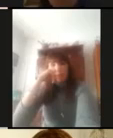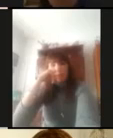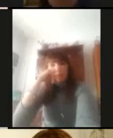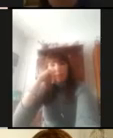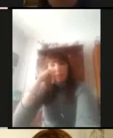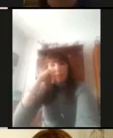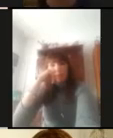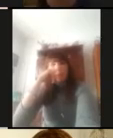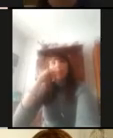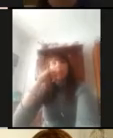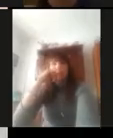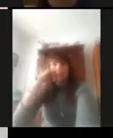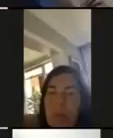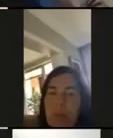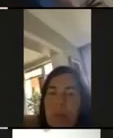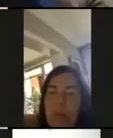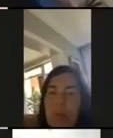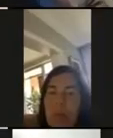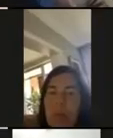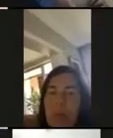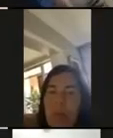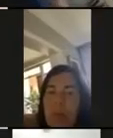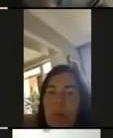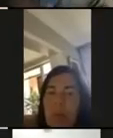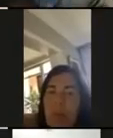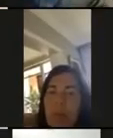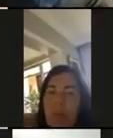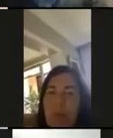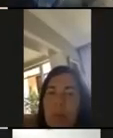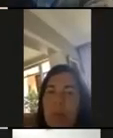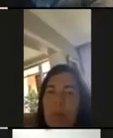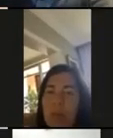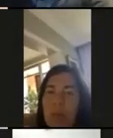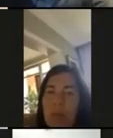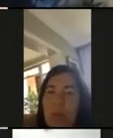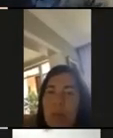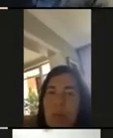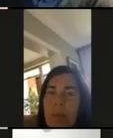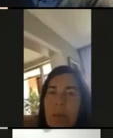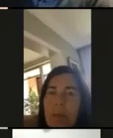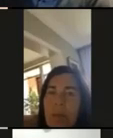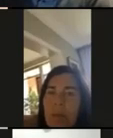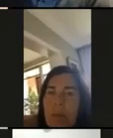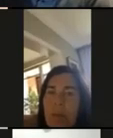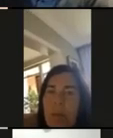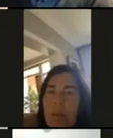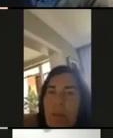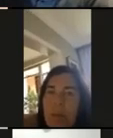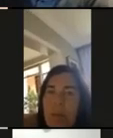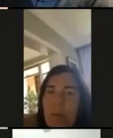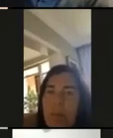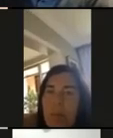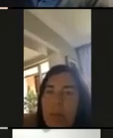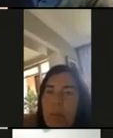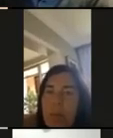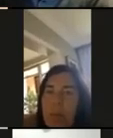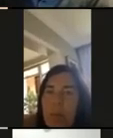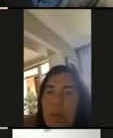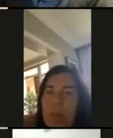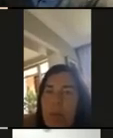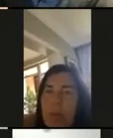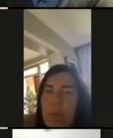indígenas eso muchacho contestatario un brillante